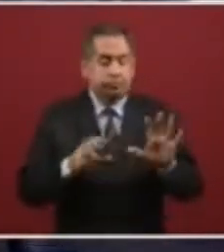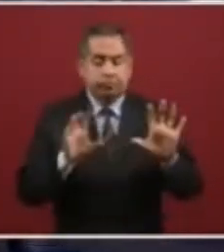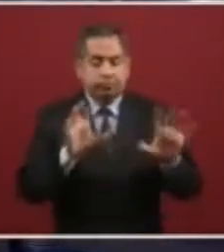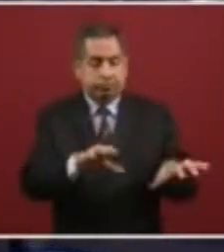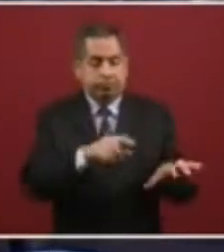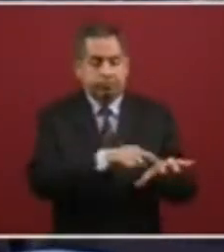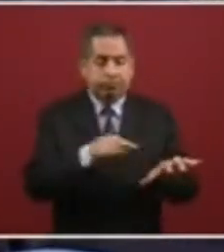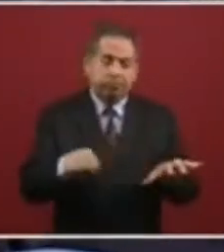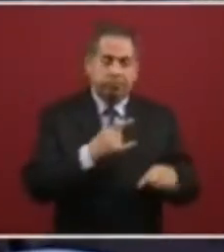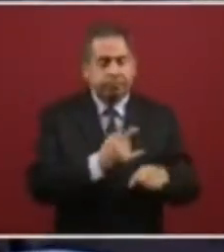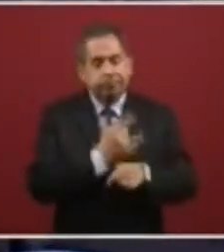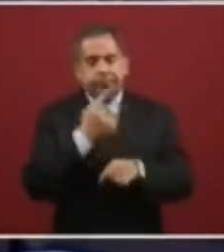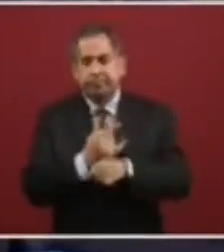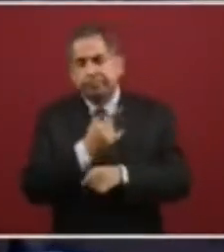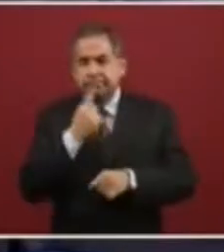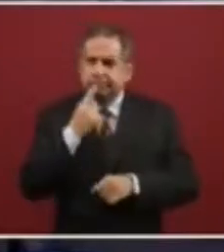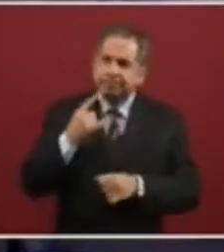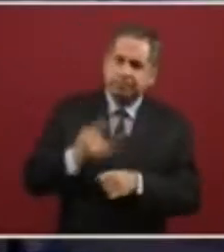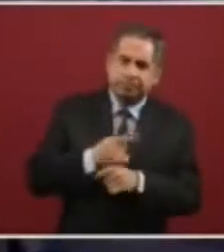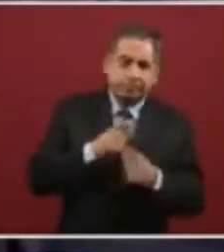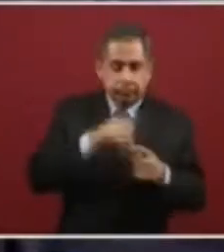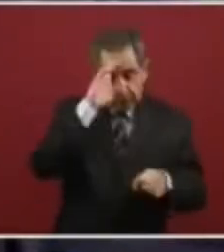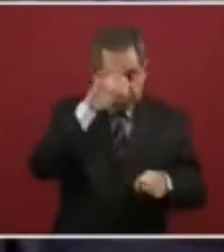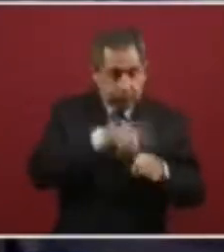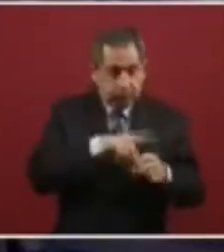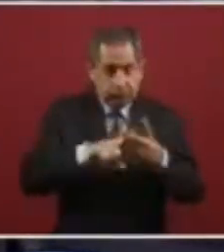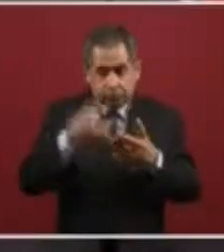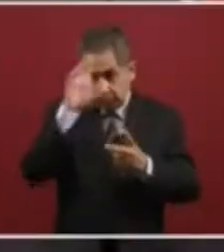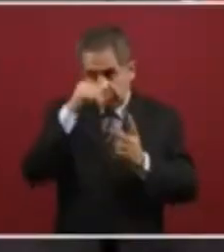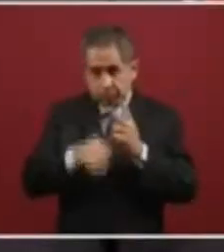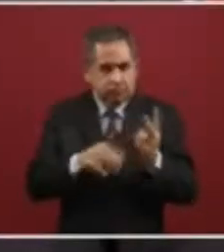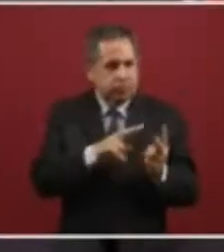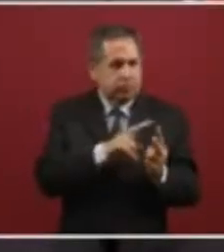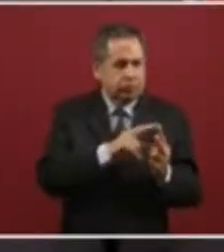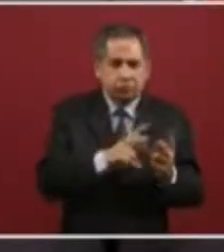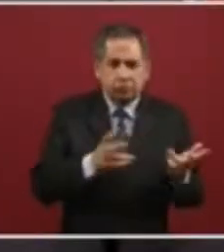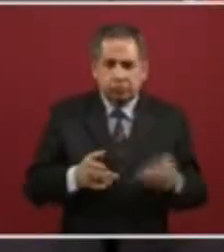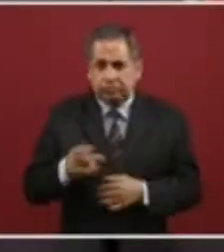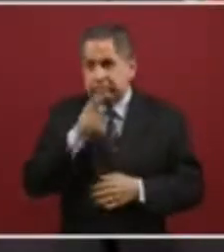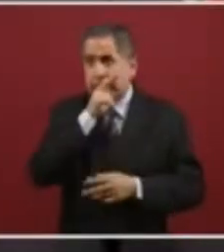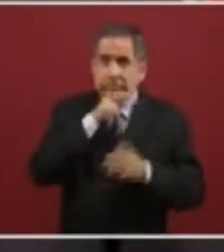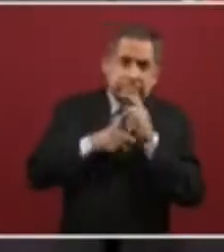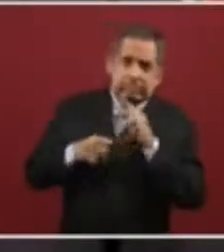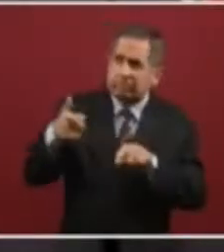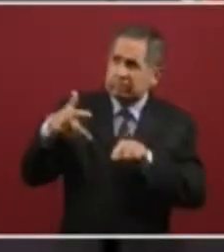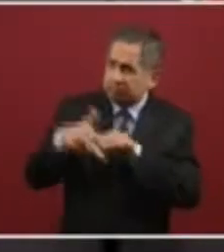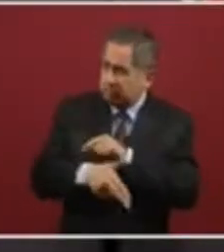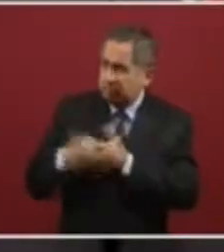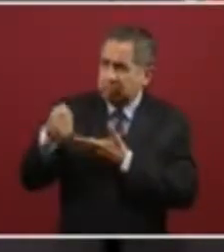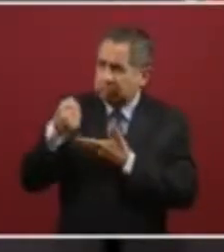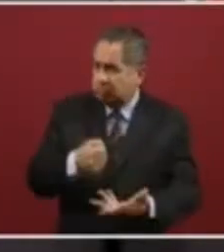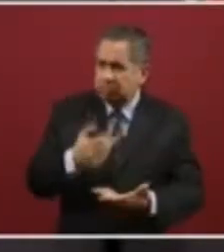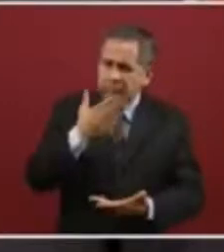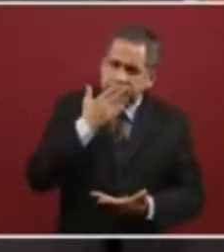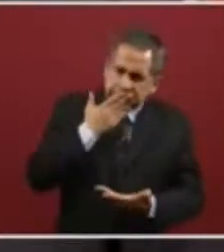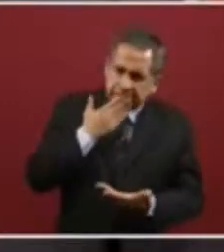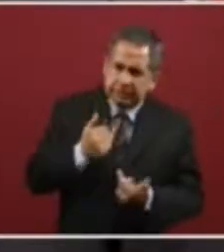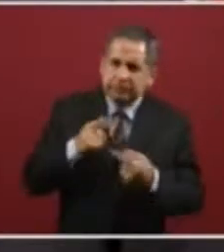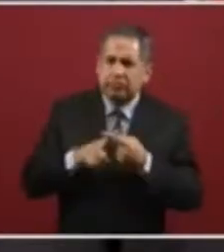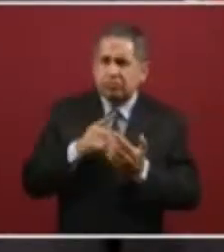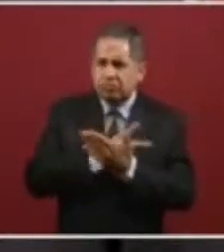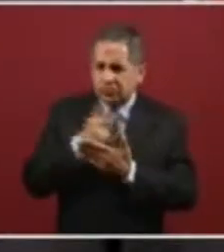parecen decepcionados, la cultura y la ciencia. Temen de todo, temen falta de recursos, eliminación